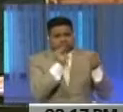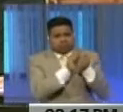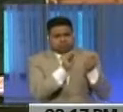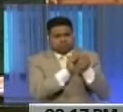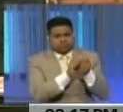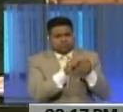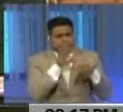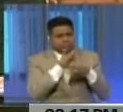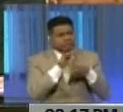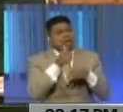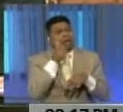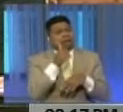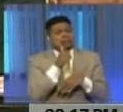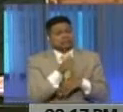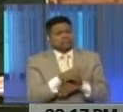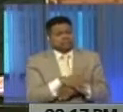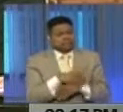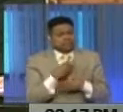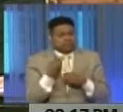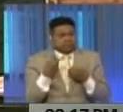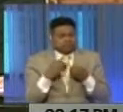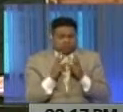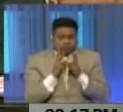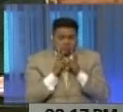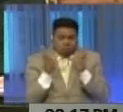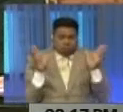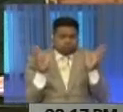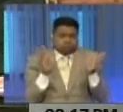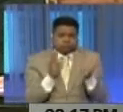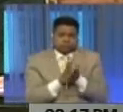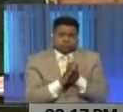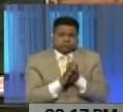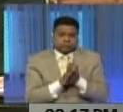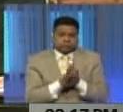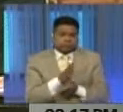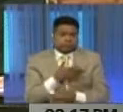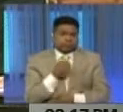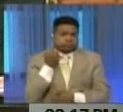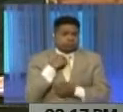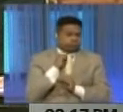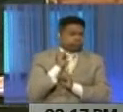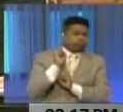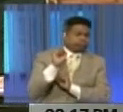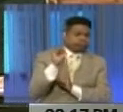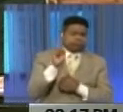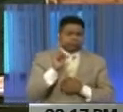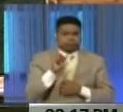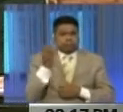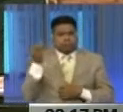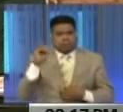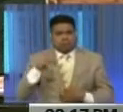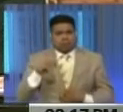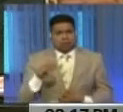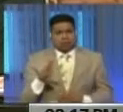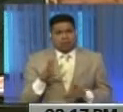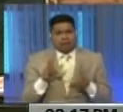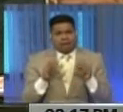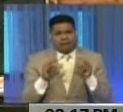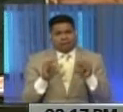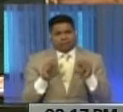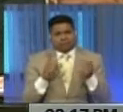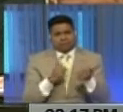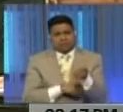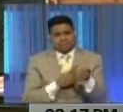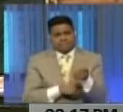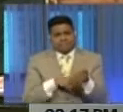en una acción verdaderamente repudiable. Hablé con nuestro hermano Evo